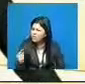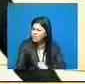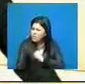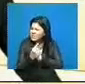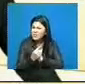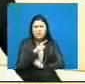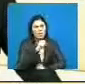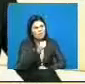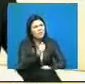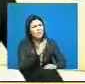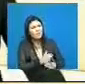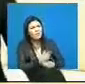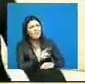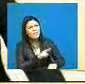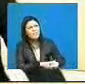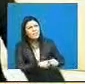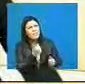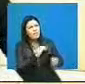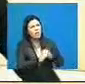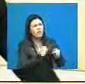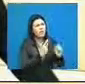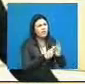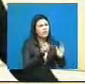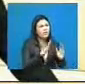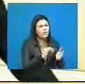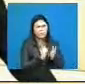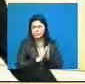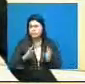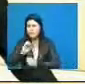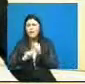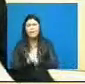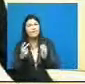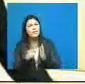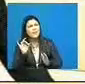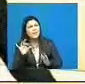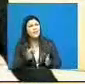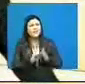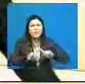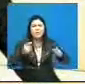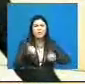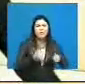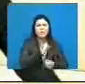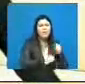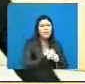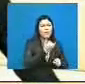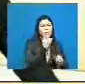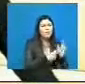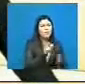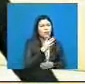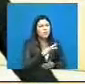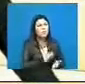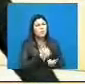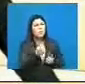de mediano plazo del 2014 es diferente del marco fiscal de mediano plazo del 2015, y que entonces en el 2014, creo